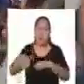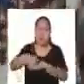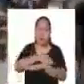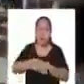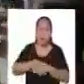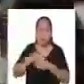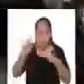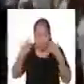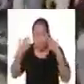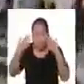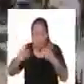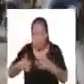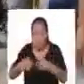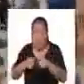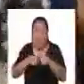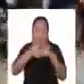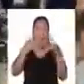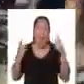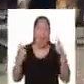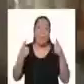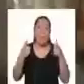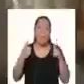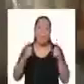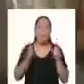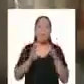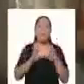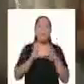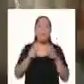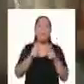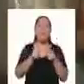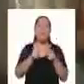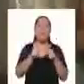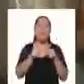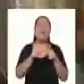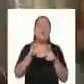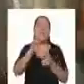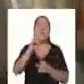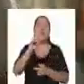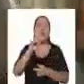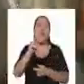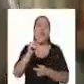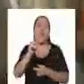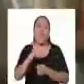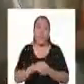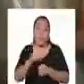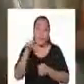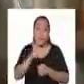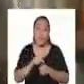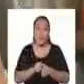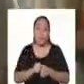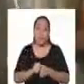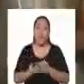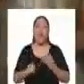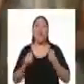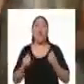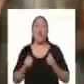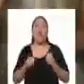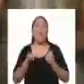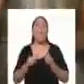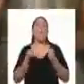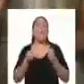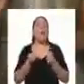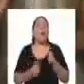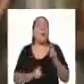se concentra en las grandes ciudades y está relacionado con la manera en que se estructura